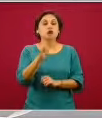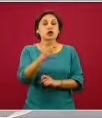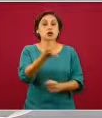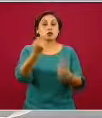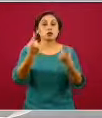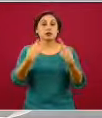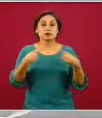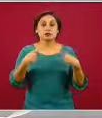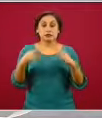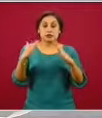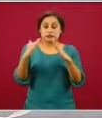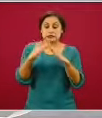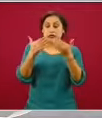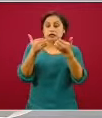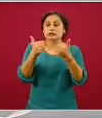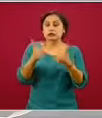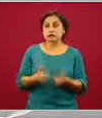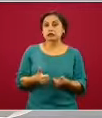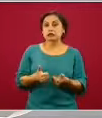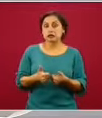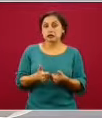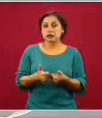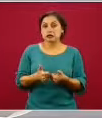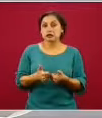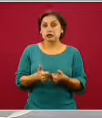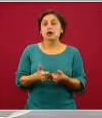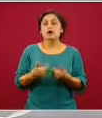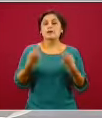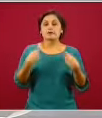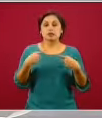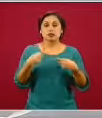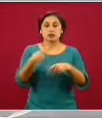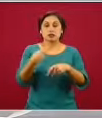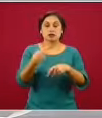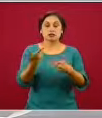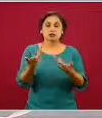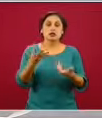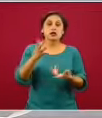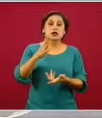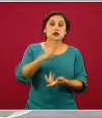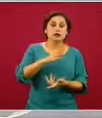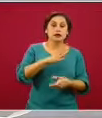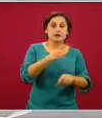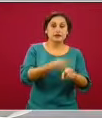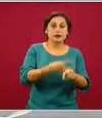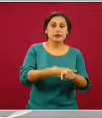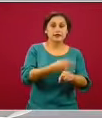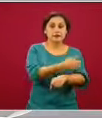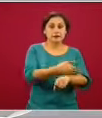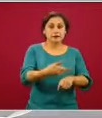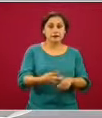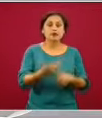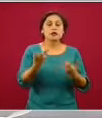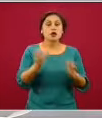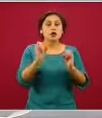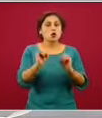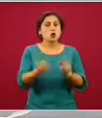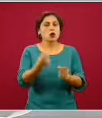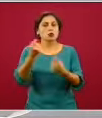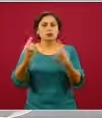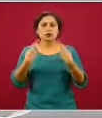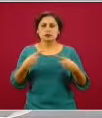confinamiento, sean personas de la comunidad de la diversidad sexual, que están pasando ansiedad, molestia, situaciones,